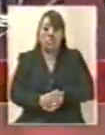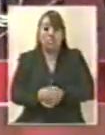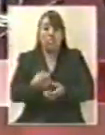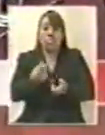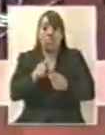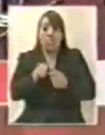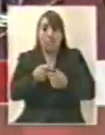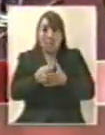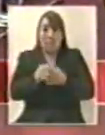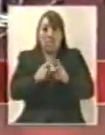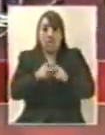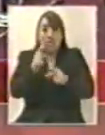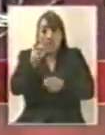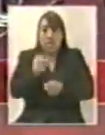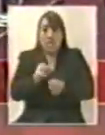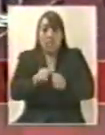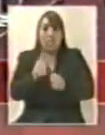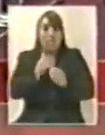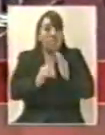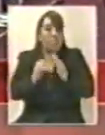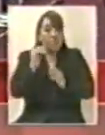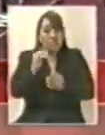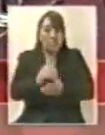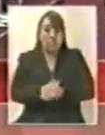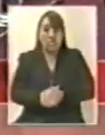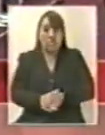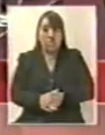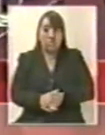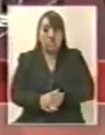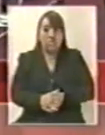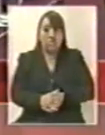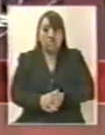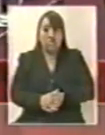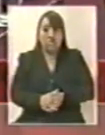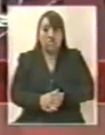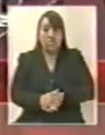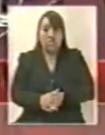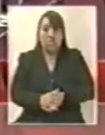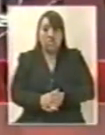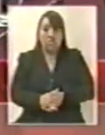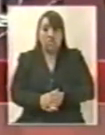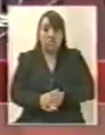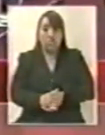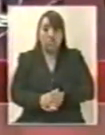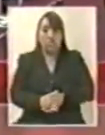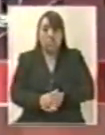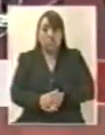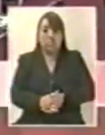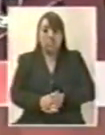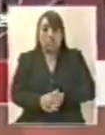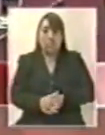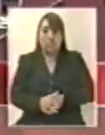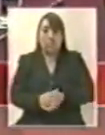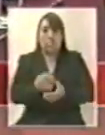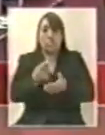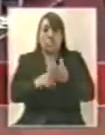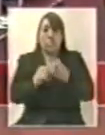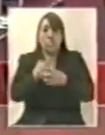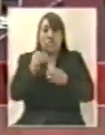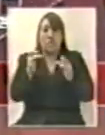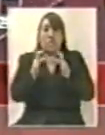20%. La norma pero sabemos dice que en realidad a lo más debe ser 20%. En mucha de pero sabemos que en realidad el número es